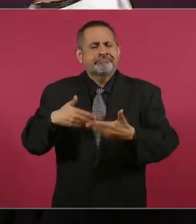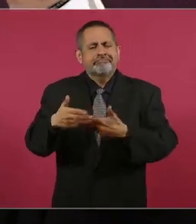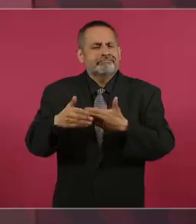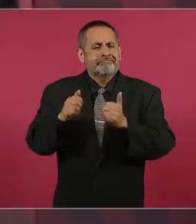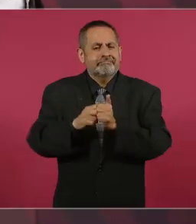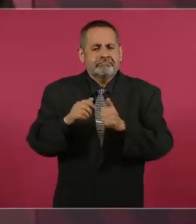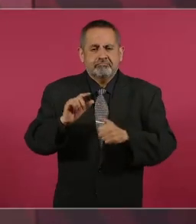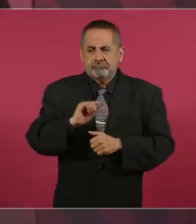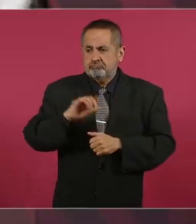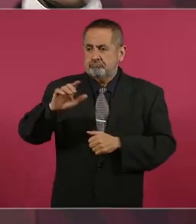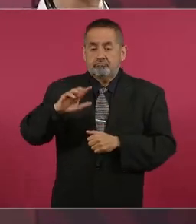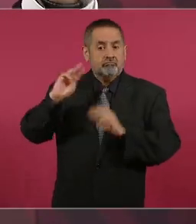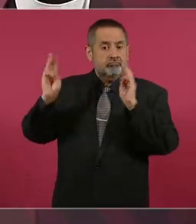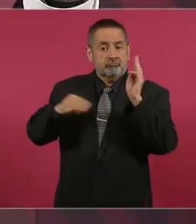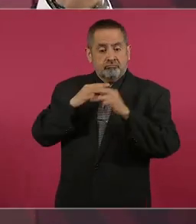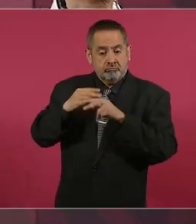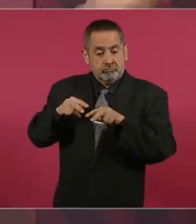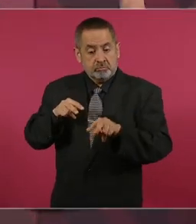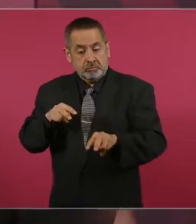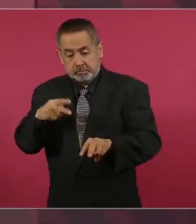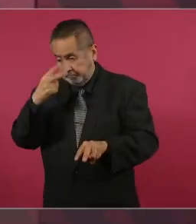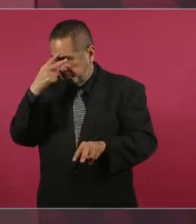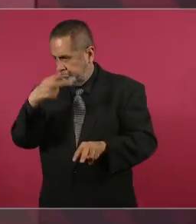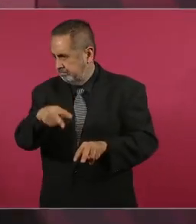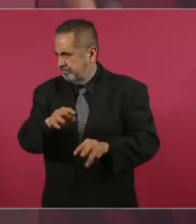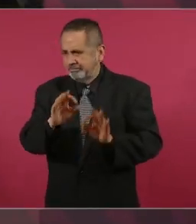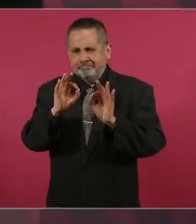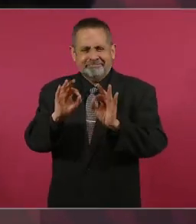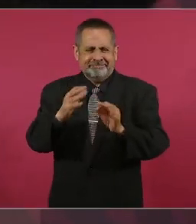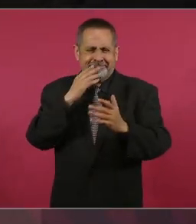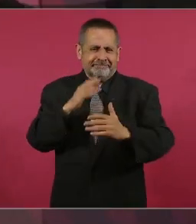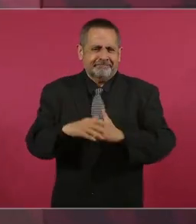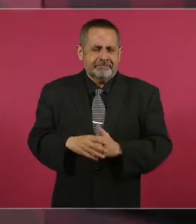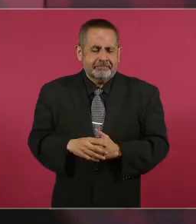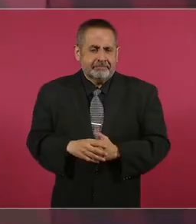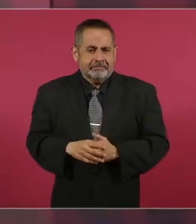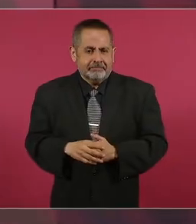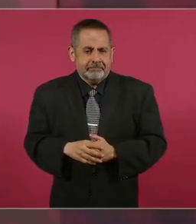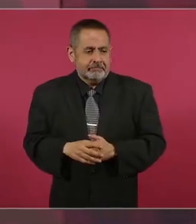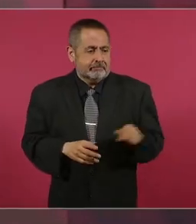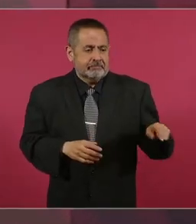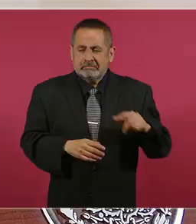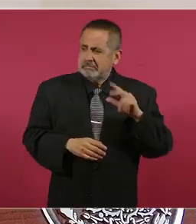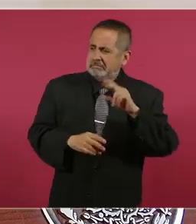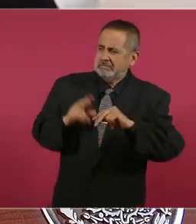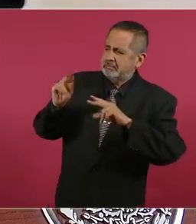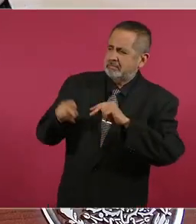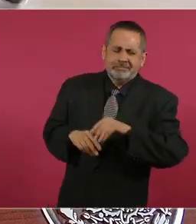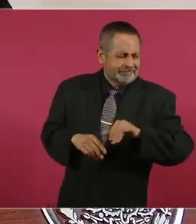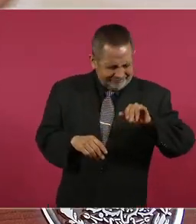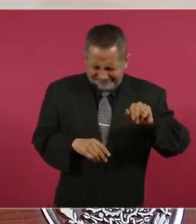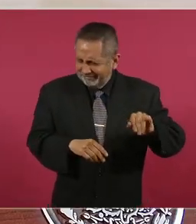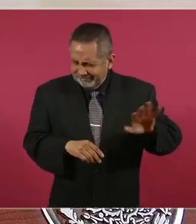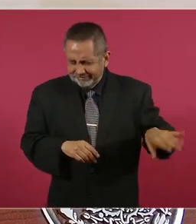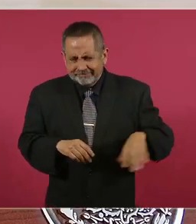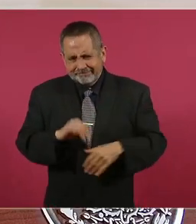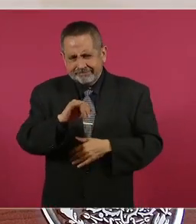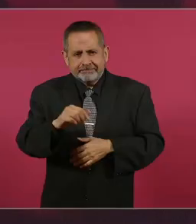con más fama en el mundo. Van a decir, no, sí, ayer que vino el